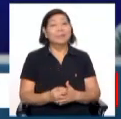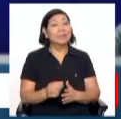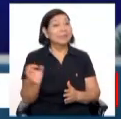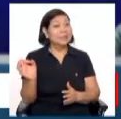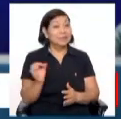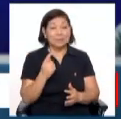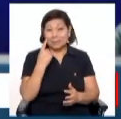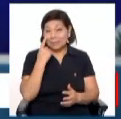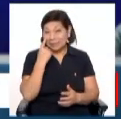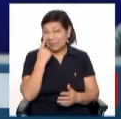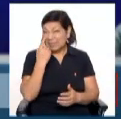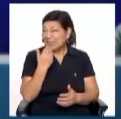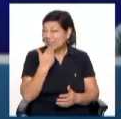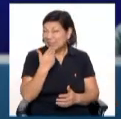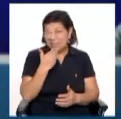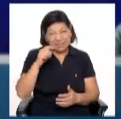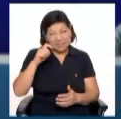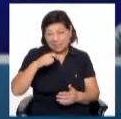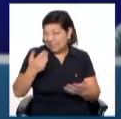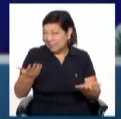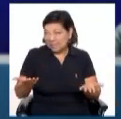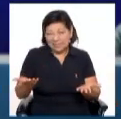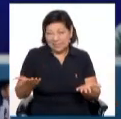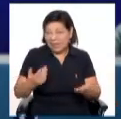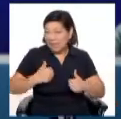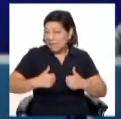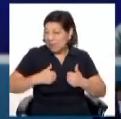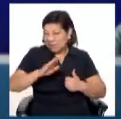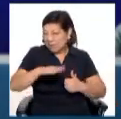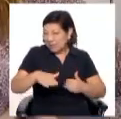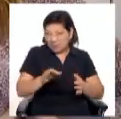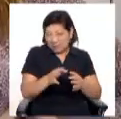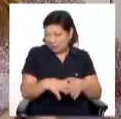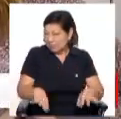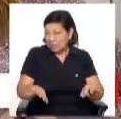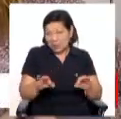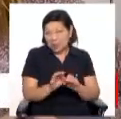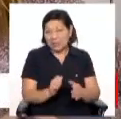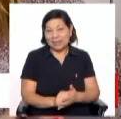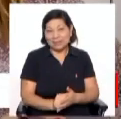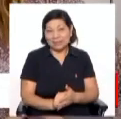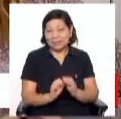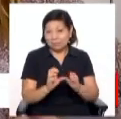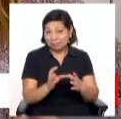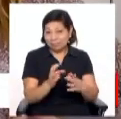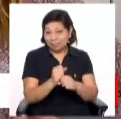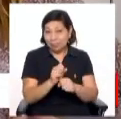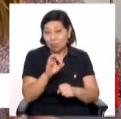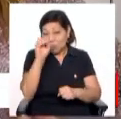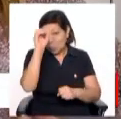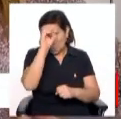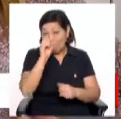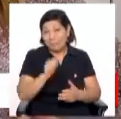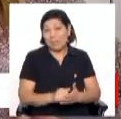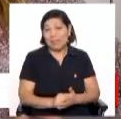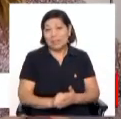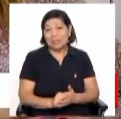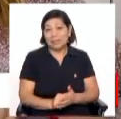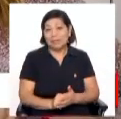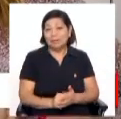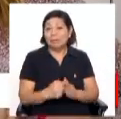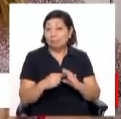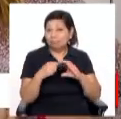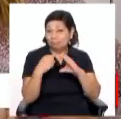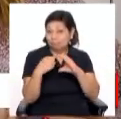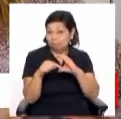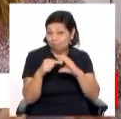sin conocer qué necesidades están viviendo los niños. En la medida que tomemos en cuenta su opinión, les